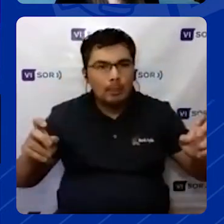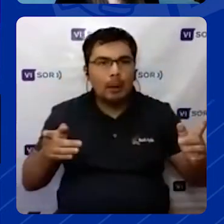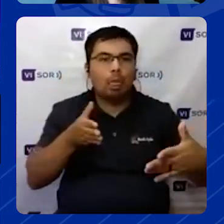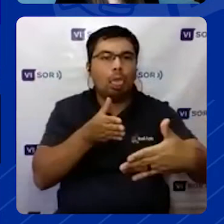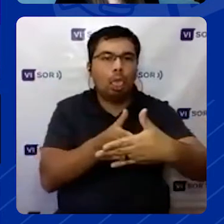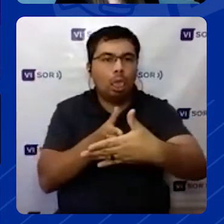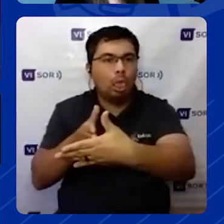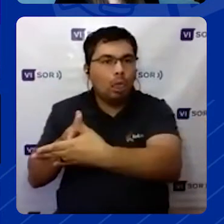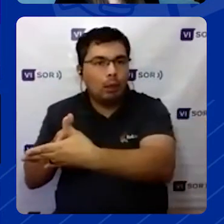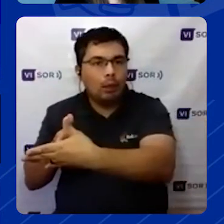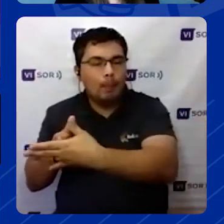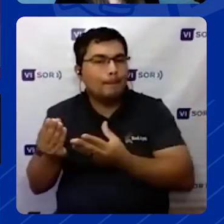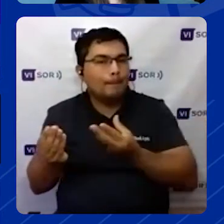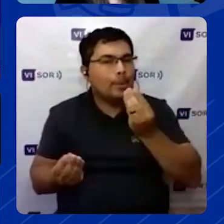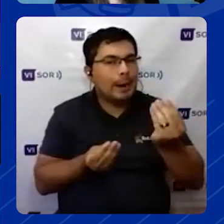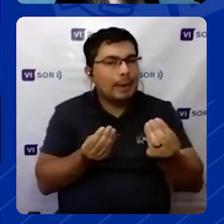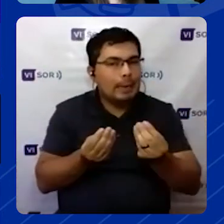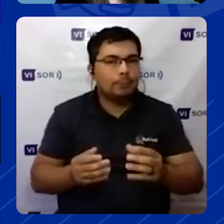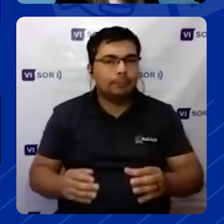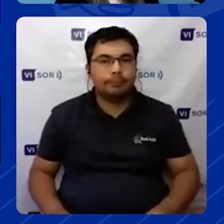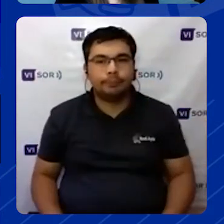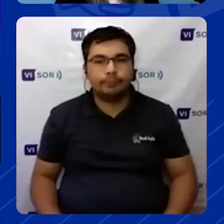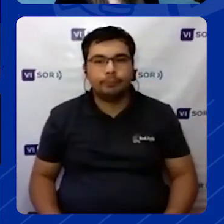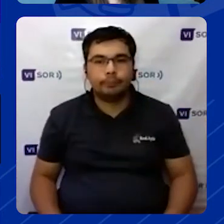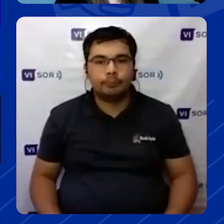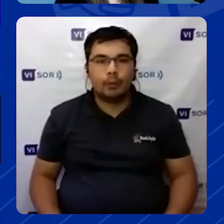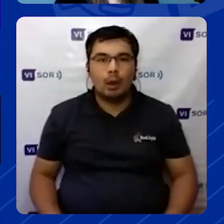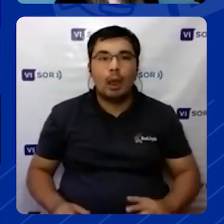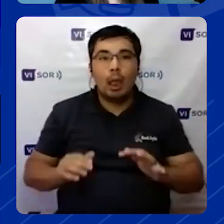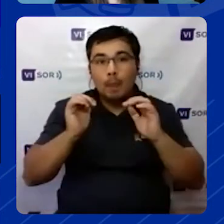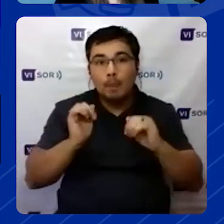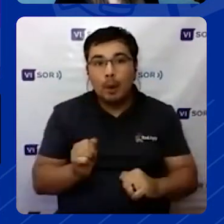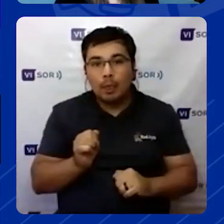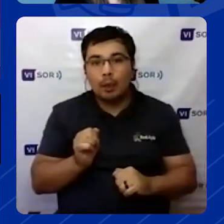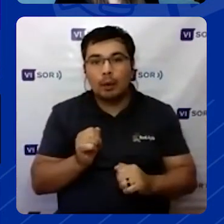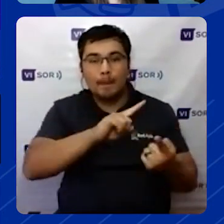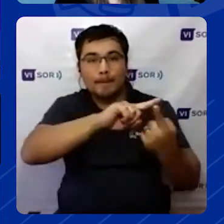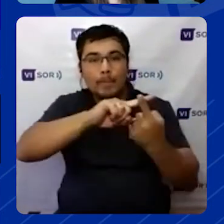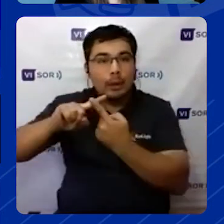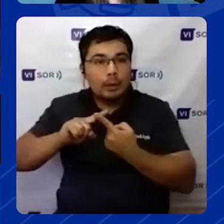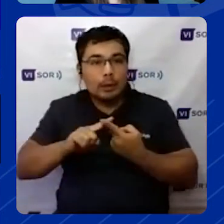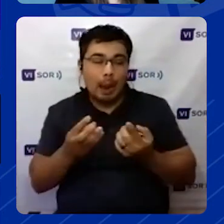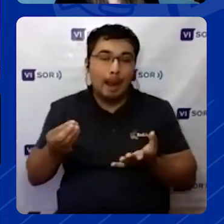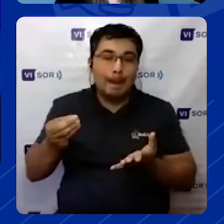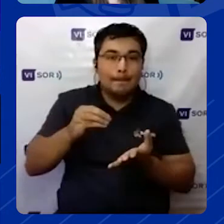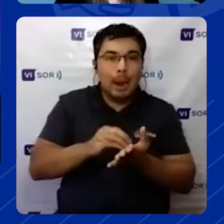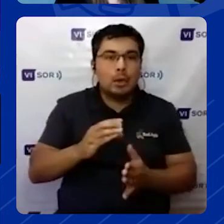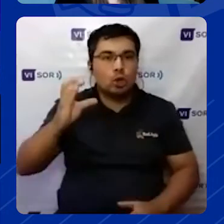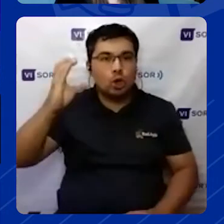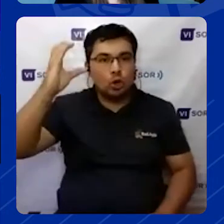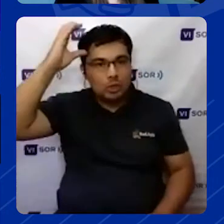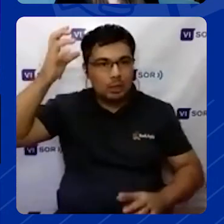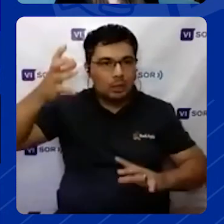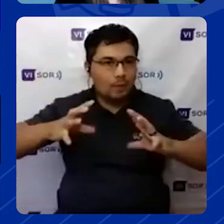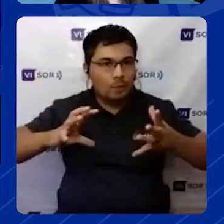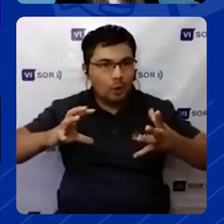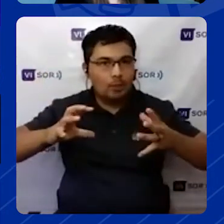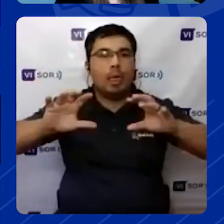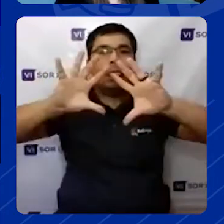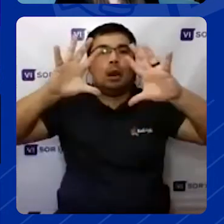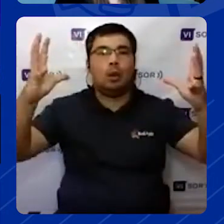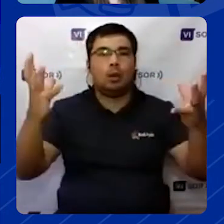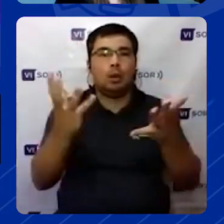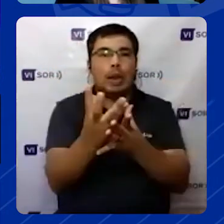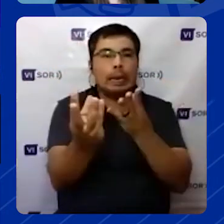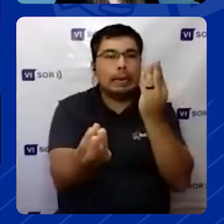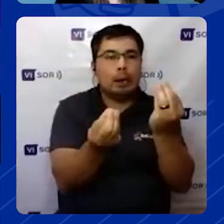para precisamente que puedan participar socialmente de un modo más consciente de lo que ocurre en el mundo. Por ejemplo,